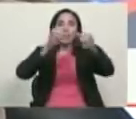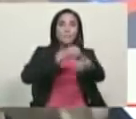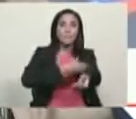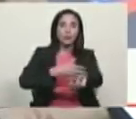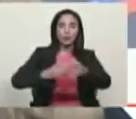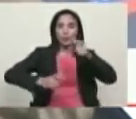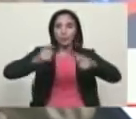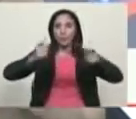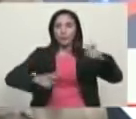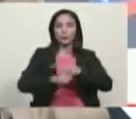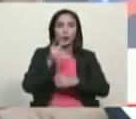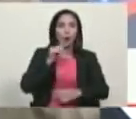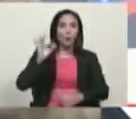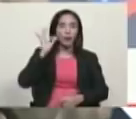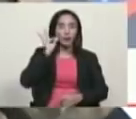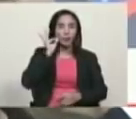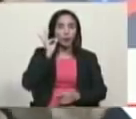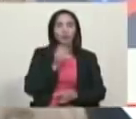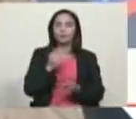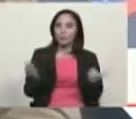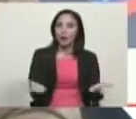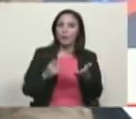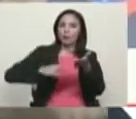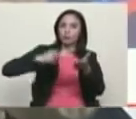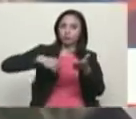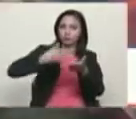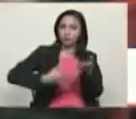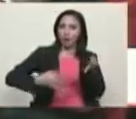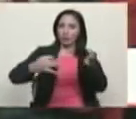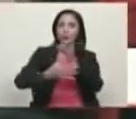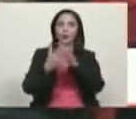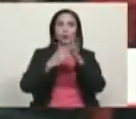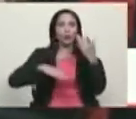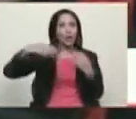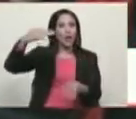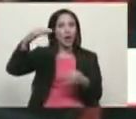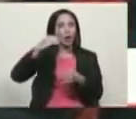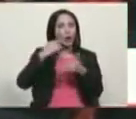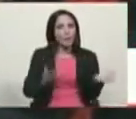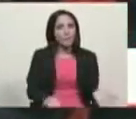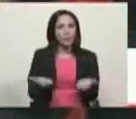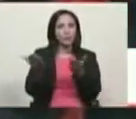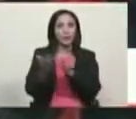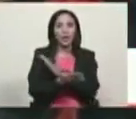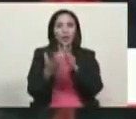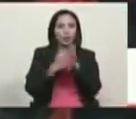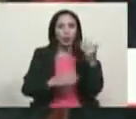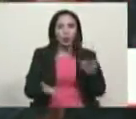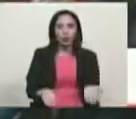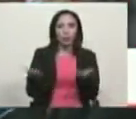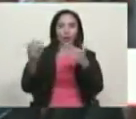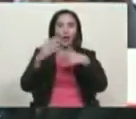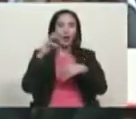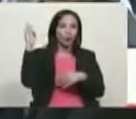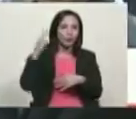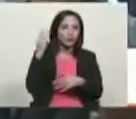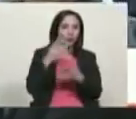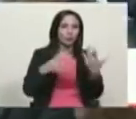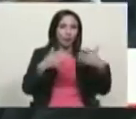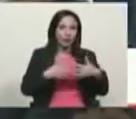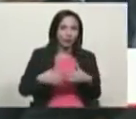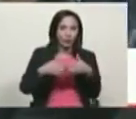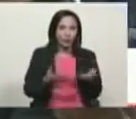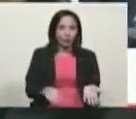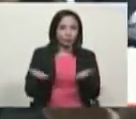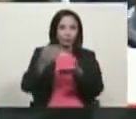millones de venezolanos y venezolanas, vamos a firmar el documento que vamos a llevar a la Casa Blanca en Estados Unidos,